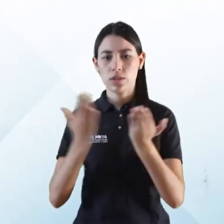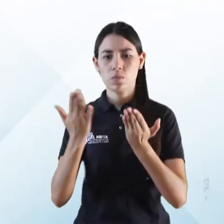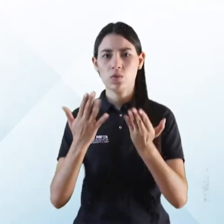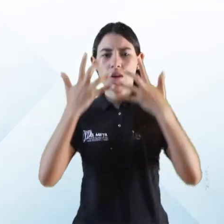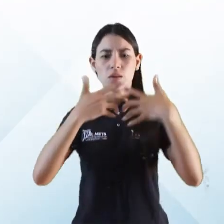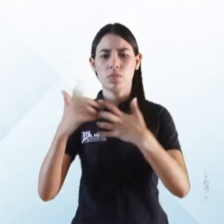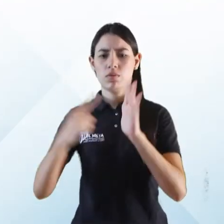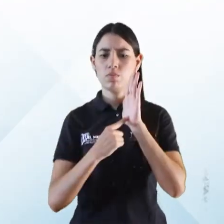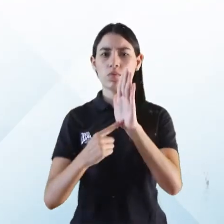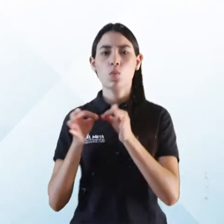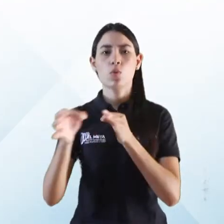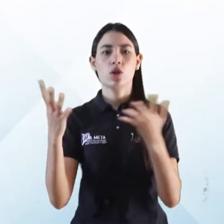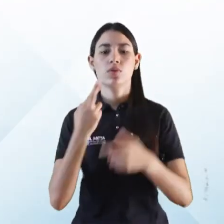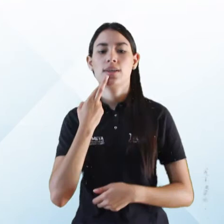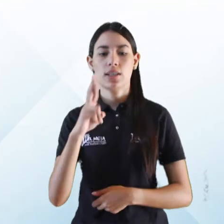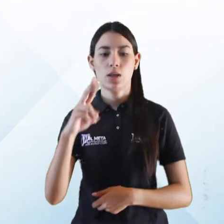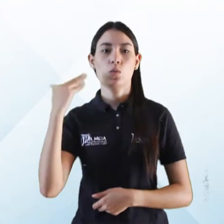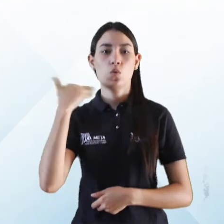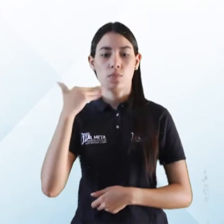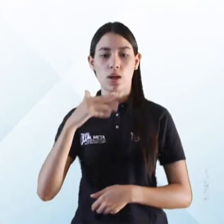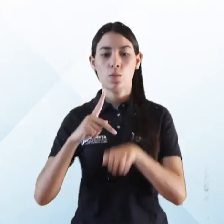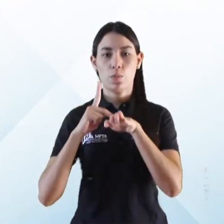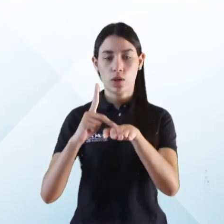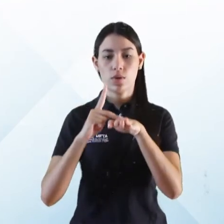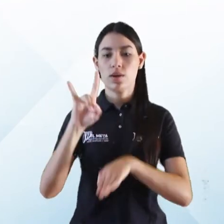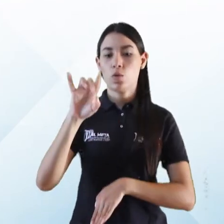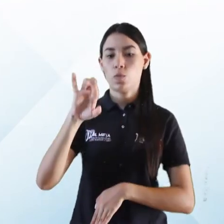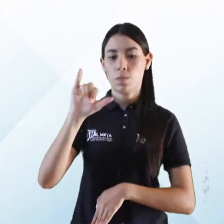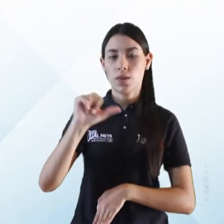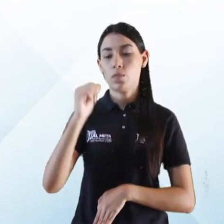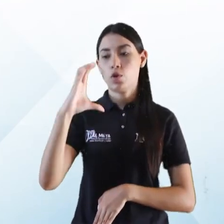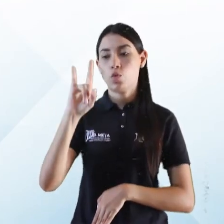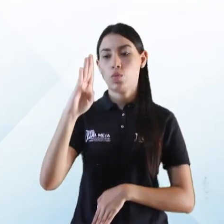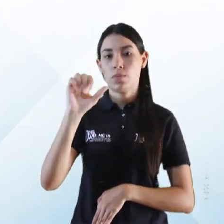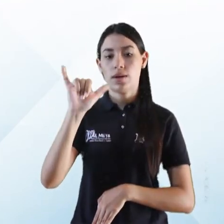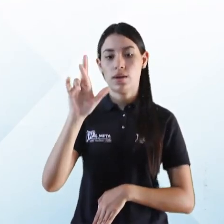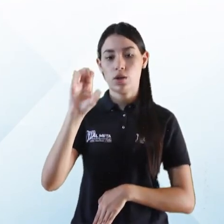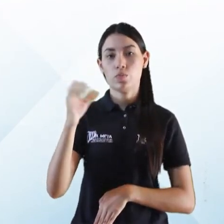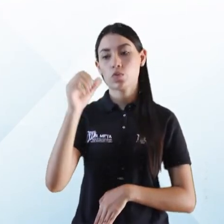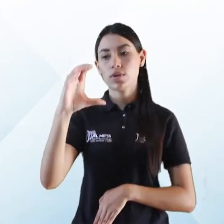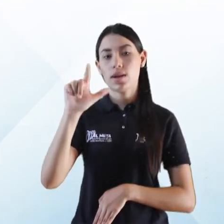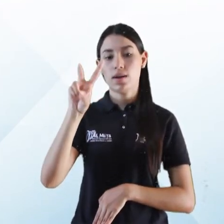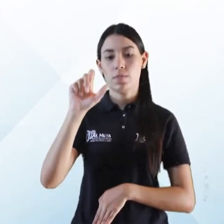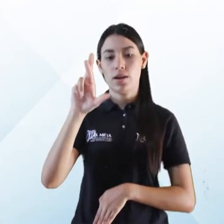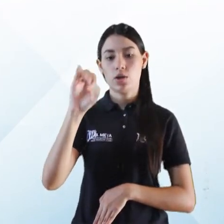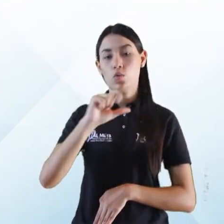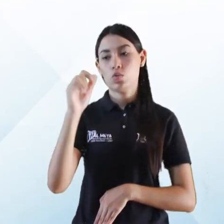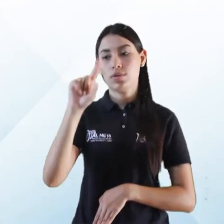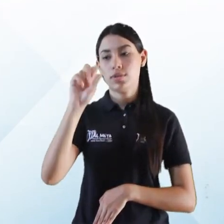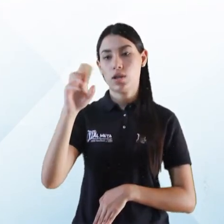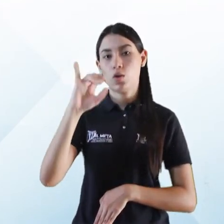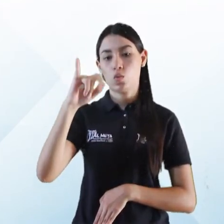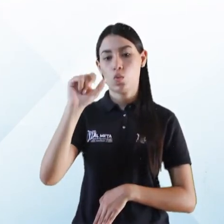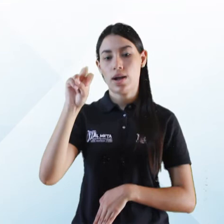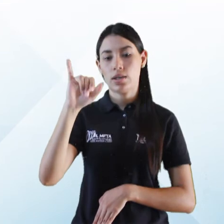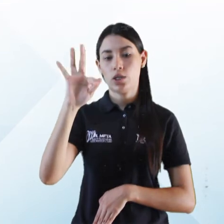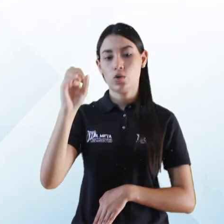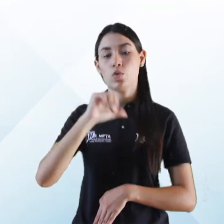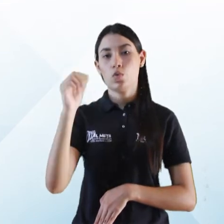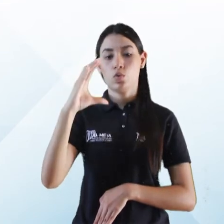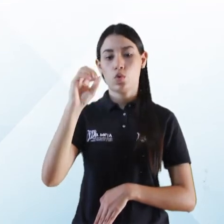este lugar al puerto gaitán barranca de upía caballar el calvario sal cuadrito